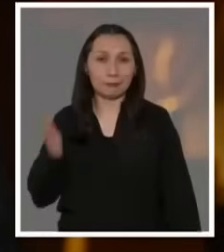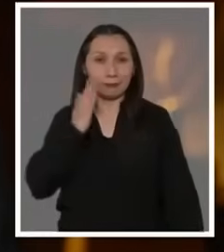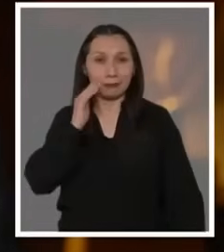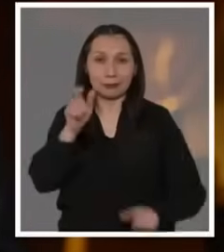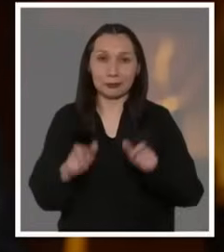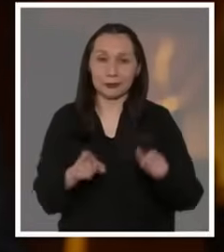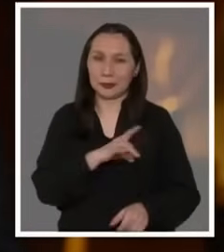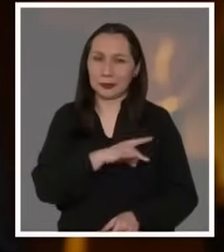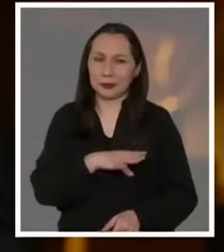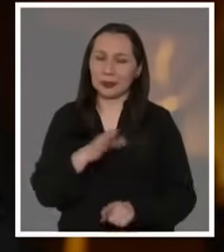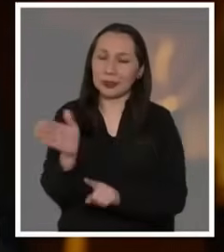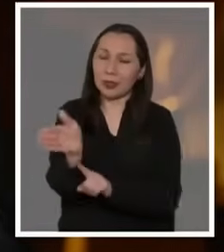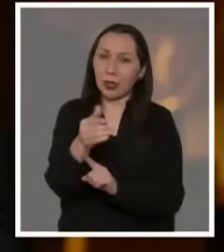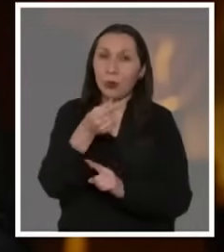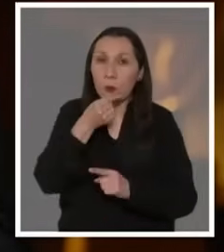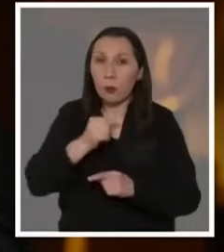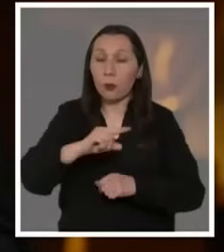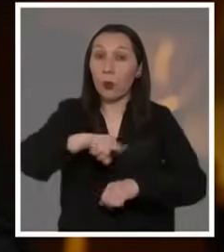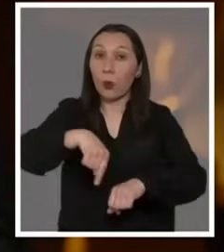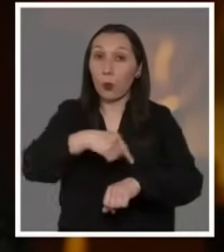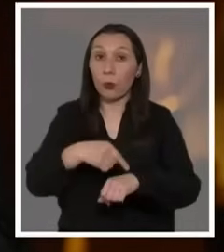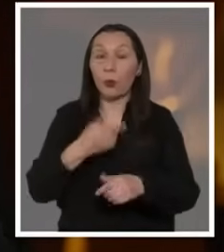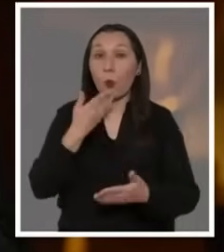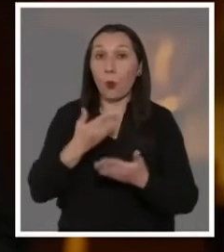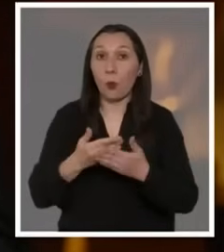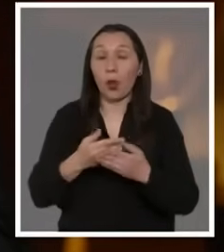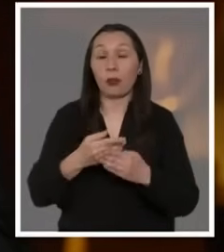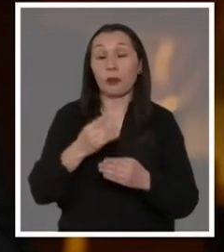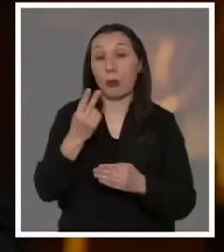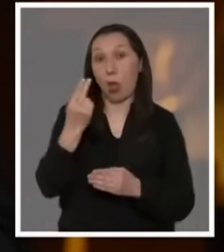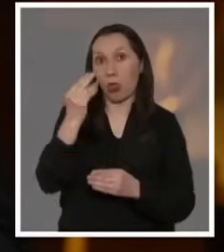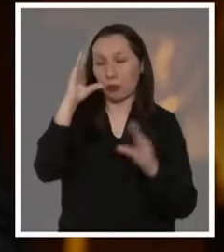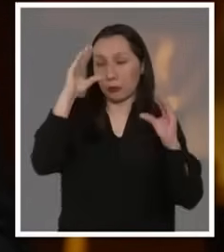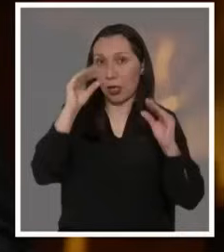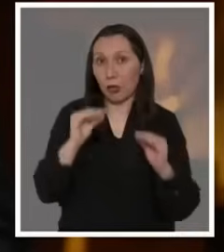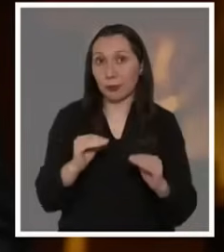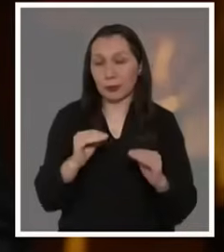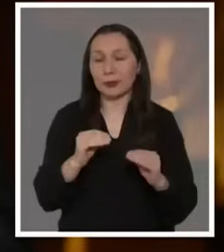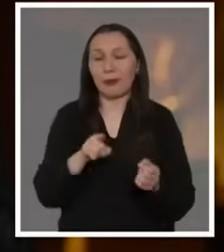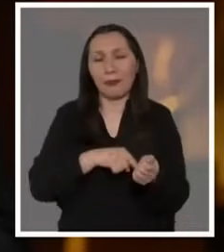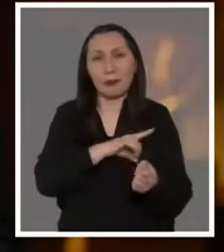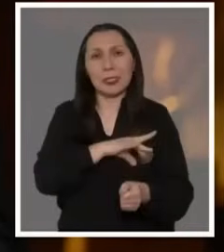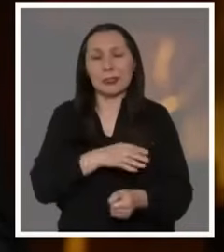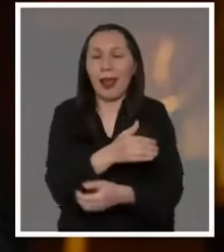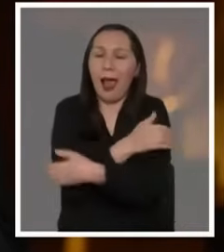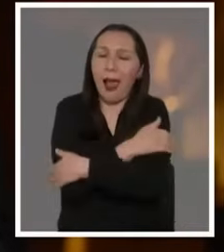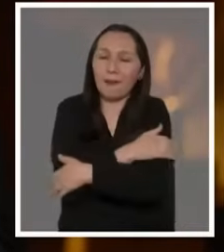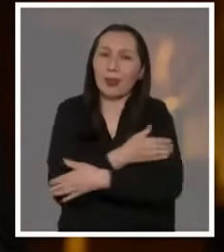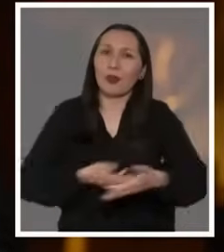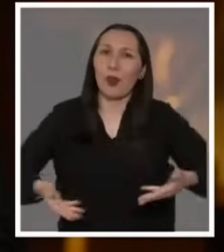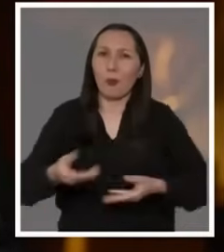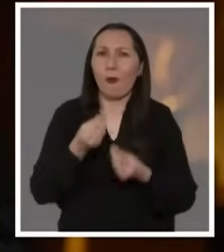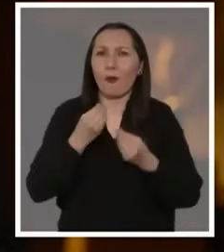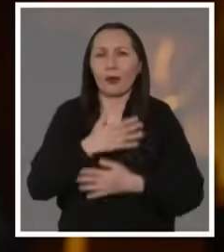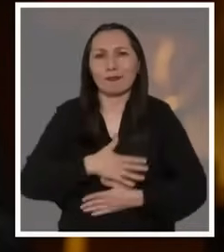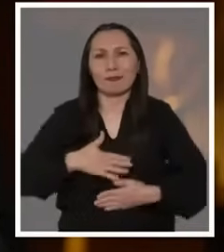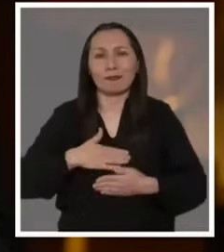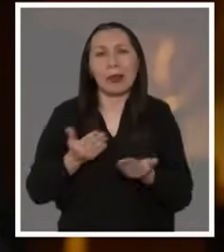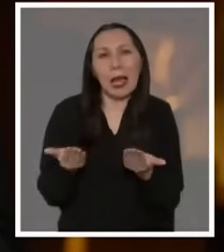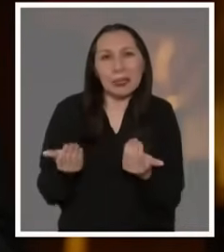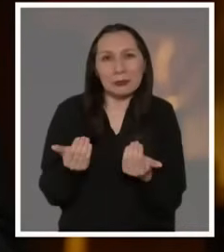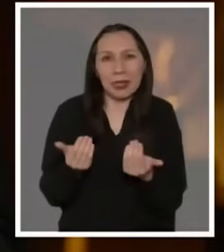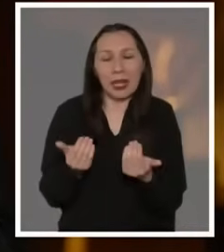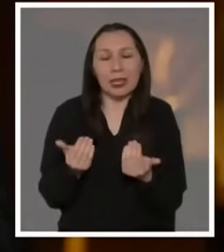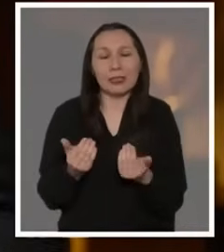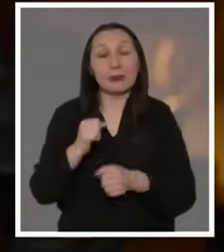Queridos compatriotas, en unas horas más, cuando llegue la medianoche, las familias chilenas se abrazarán y compartirán sus buenos deseos y